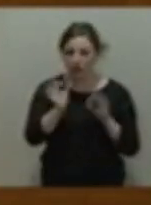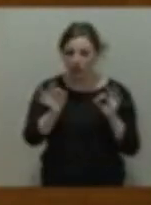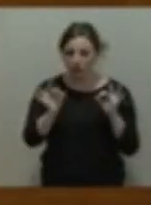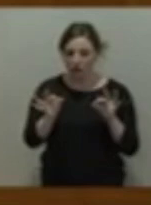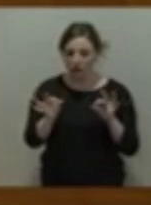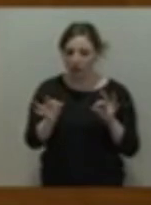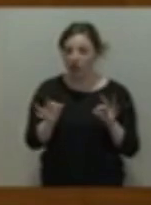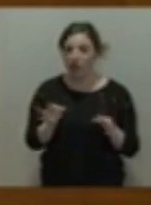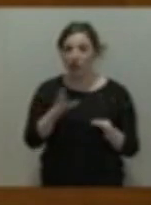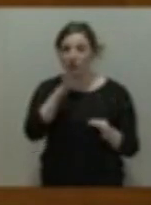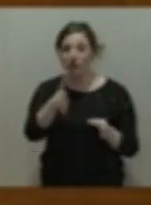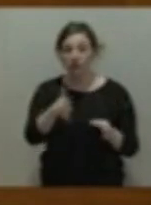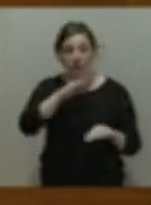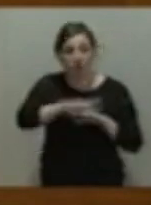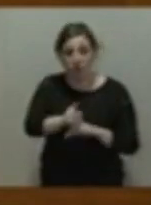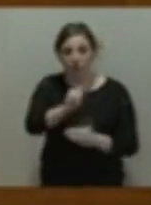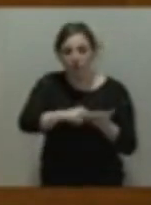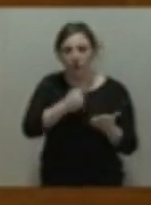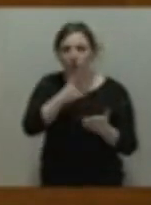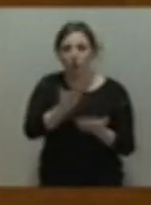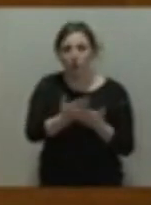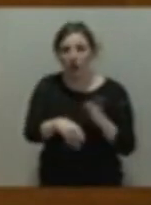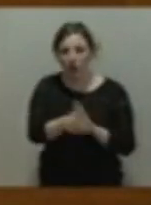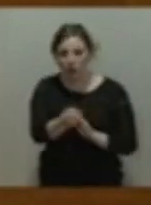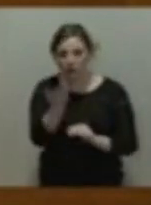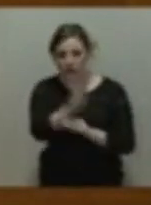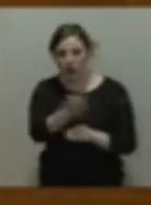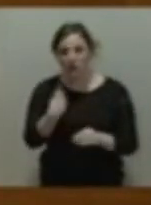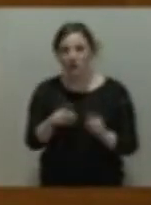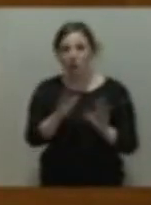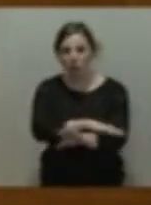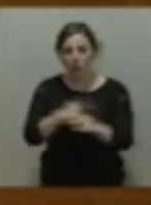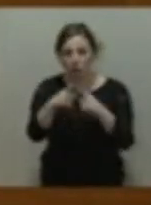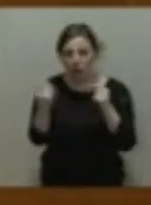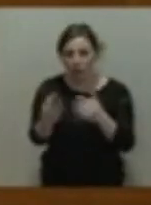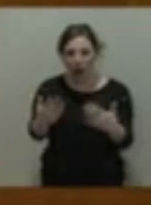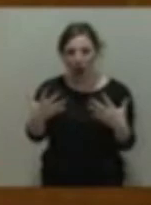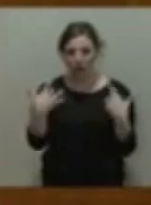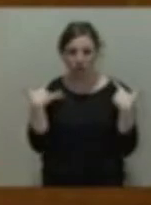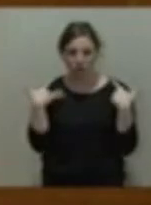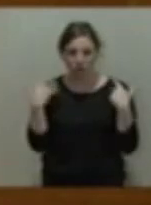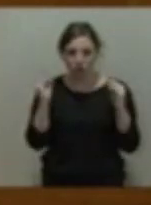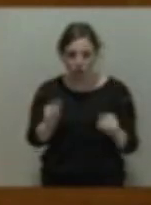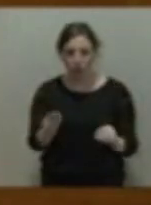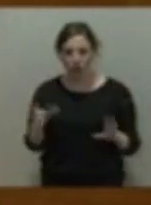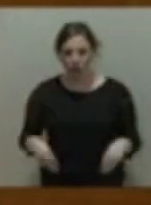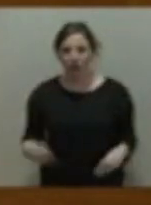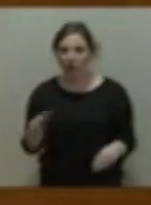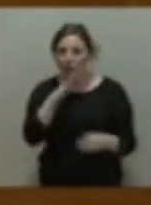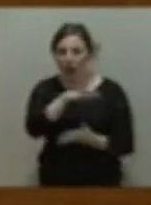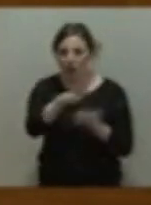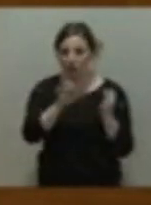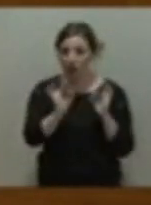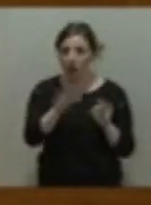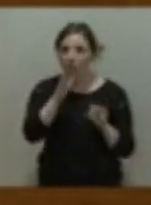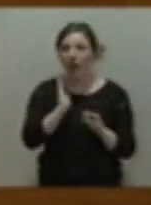suficientes de incumplimiento del contrato de gestión. Con esta proposición de ley, el Gobierno asturiano debe asumir de una vez por todas su responsabilidad, pues, para con este conflicto, que afecta a